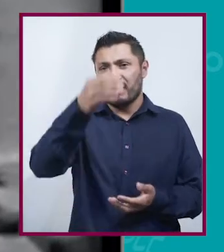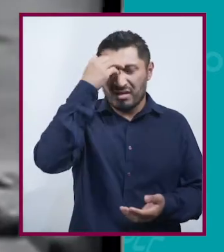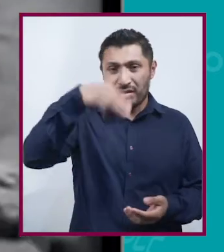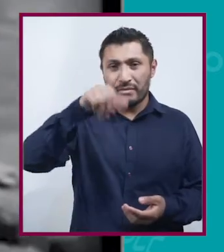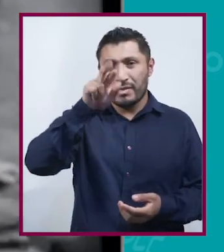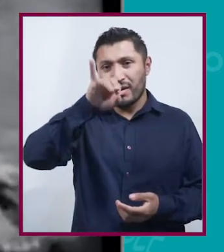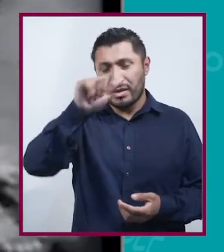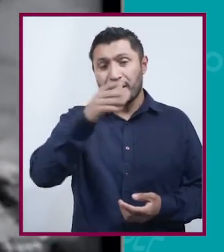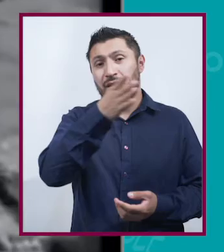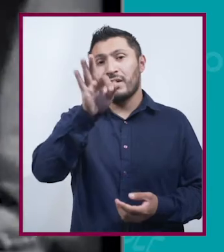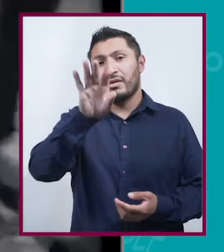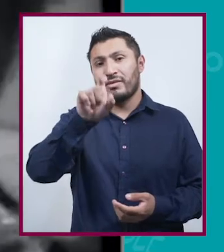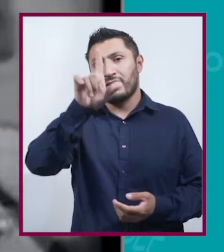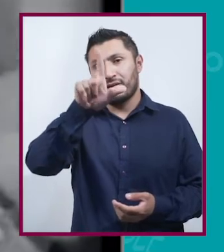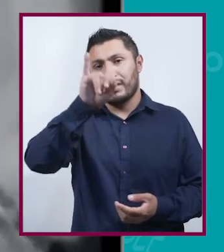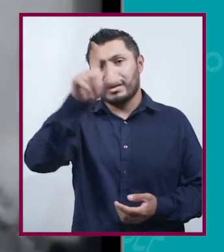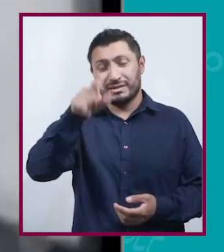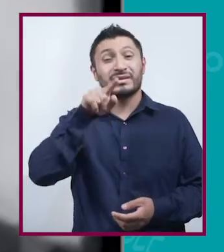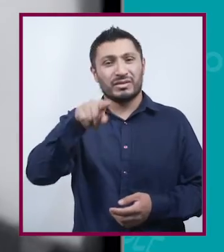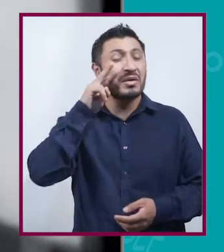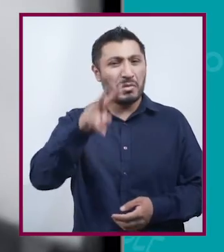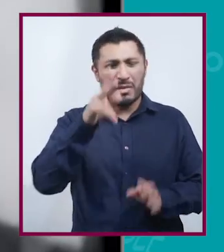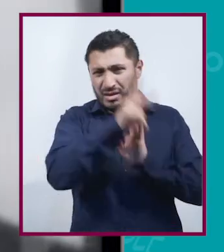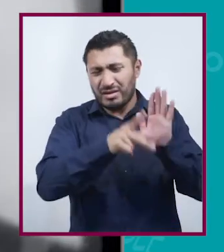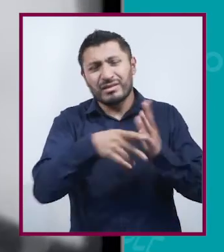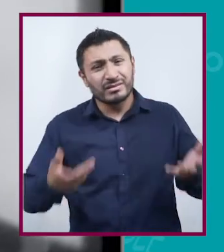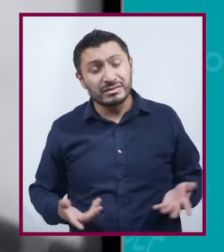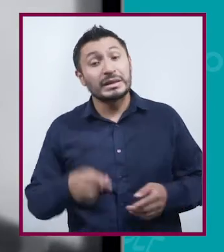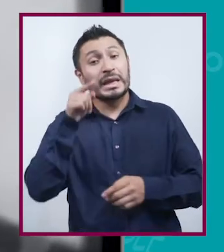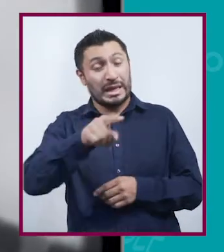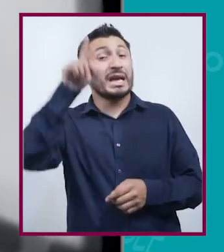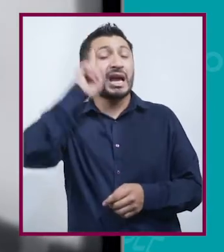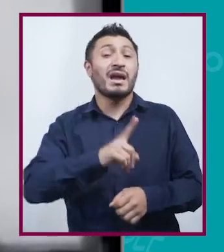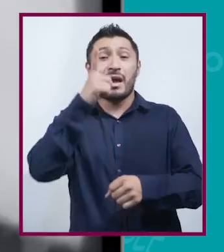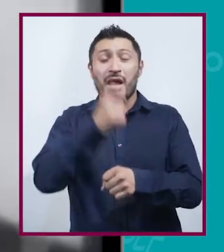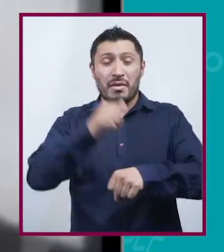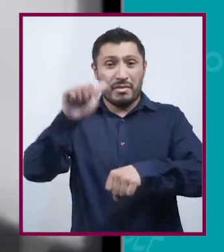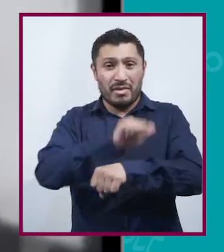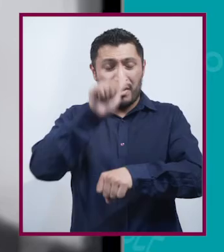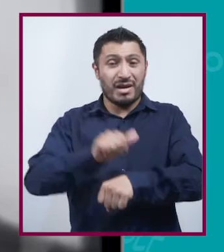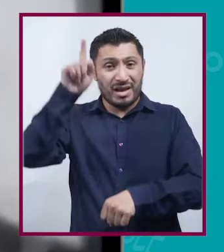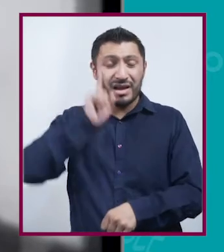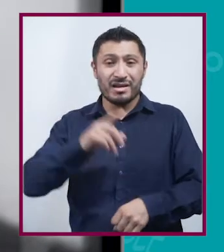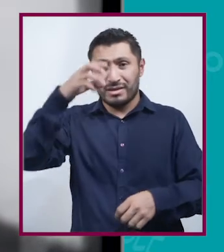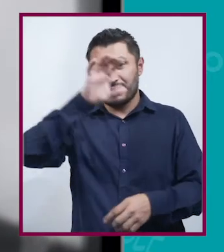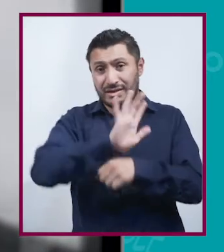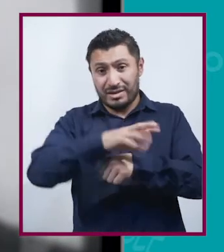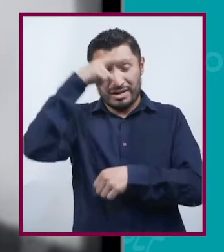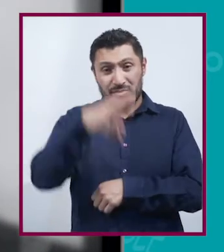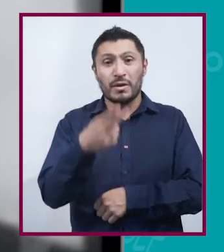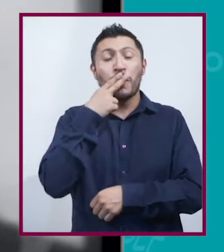a María Félix? ¿La has visto en alguna de sus películas? Pues ella fue la primera actriz del cine mexicano que